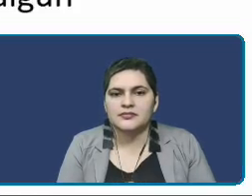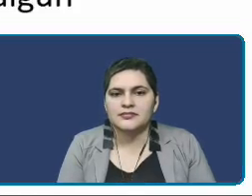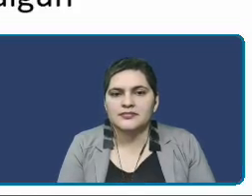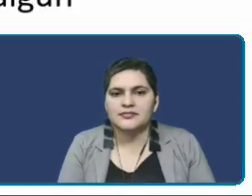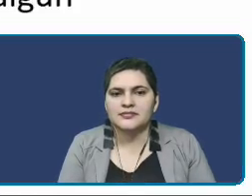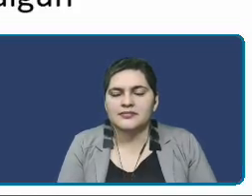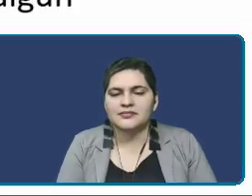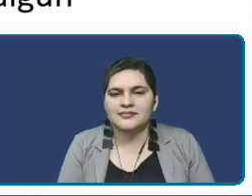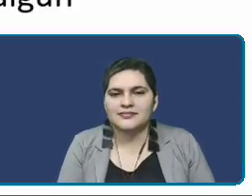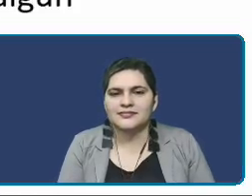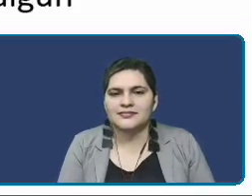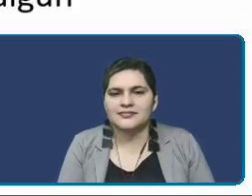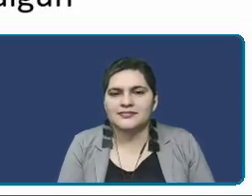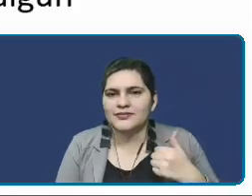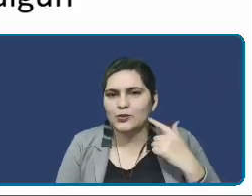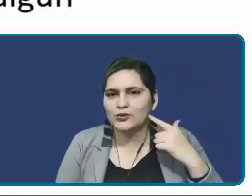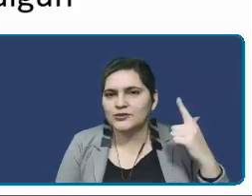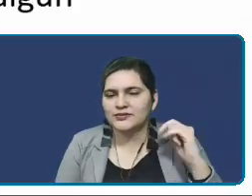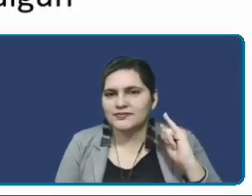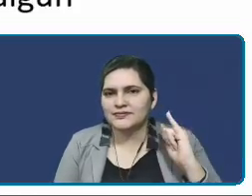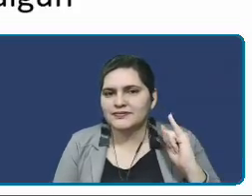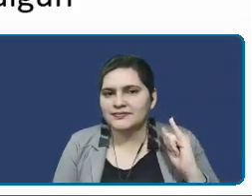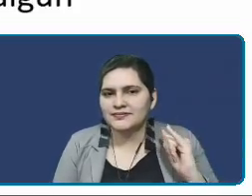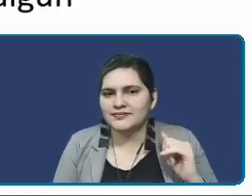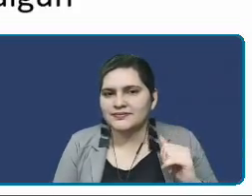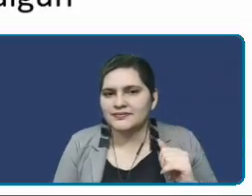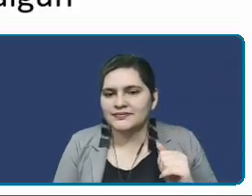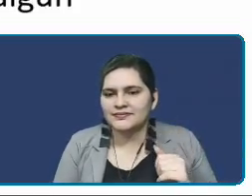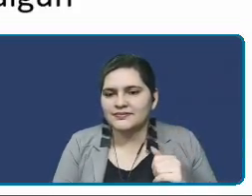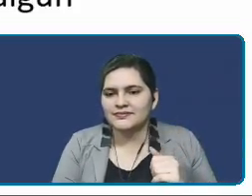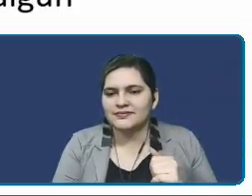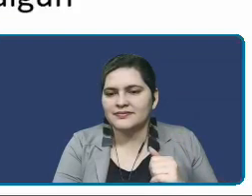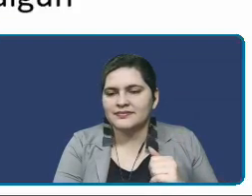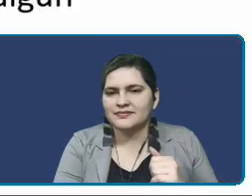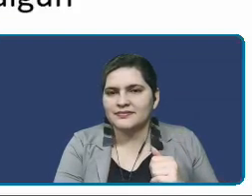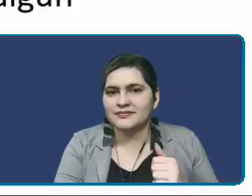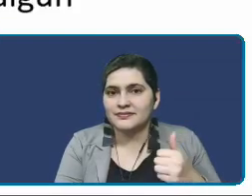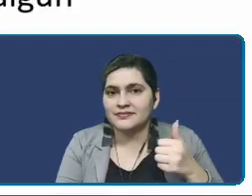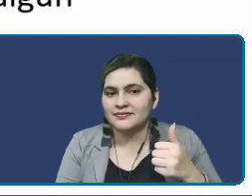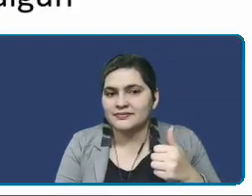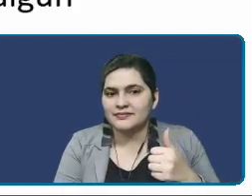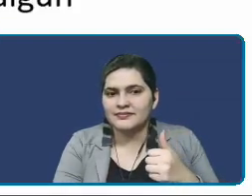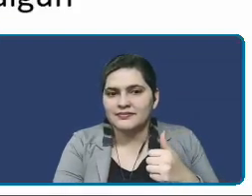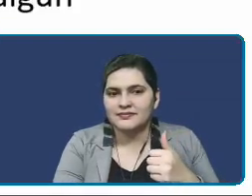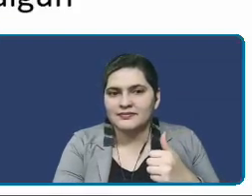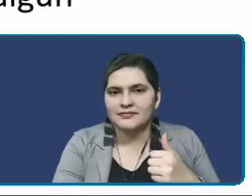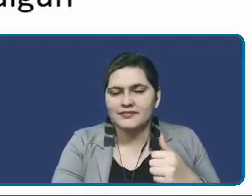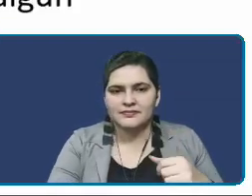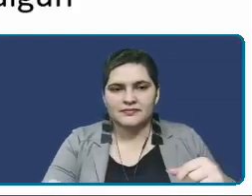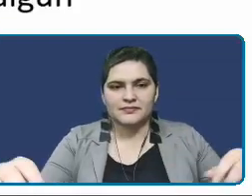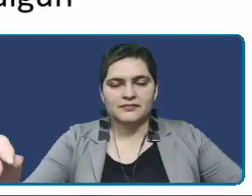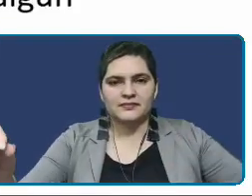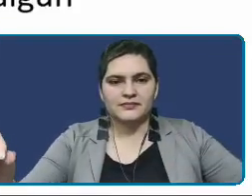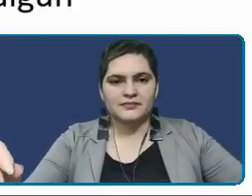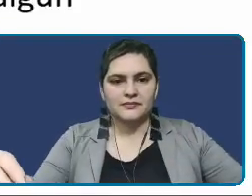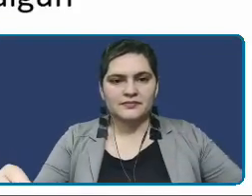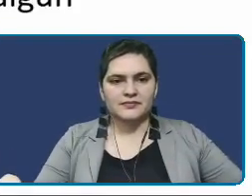¿Todo estoy bien? Perdón, me confundí, disculpen. Entonces, ¿la rutina a qué se refiere? A que...